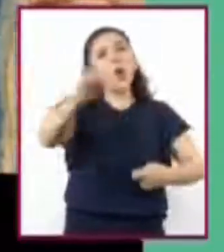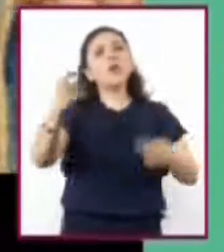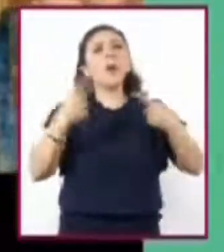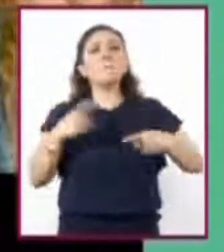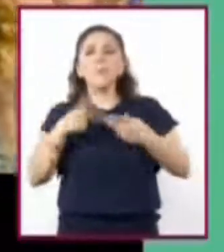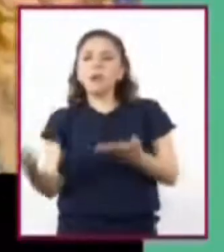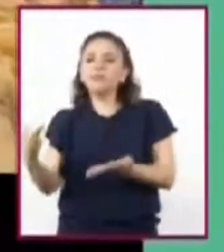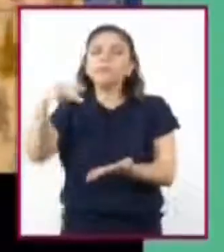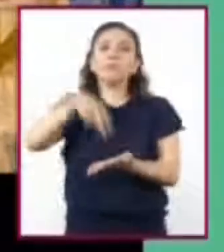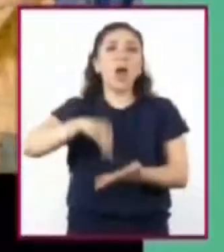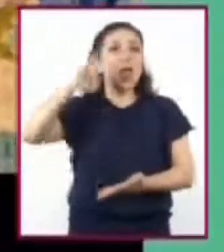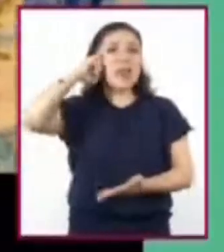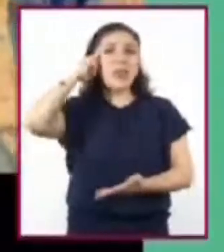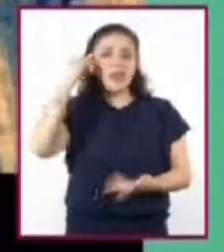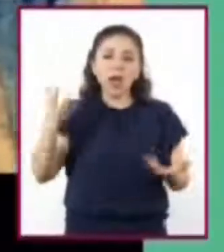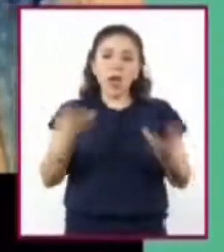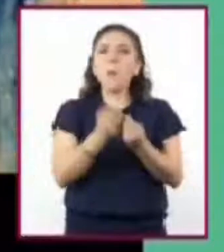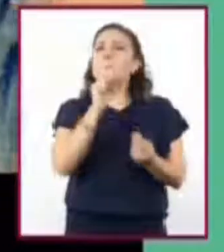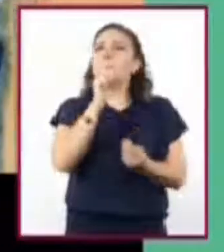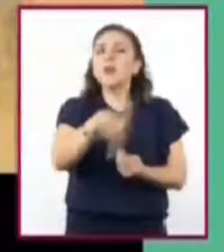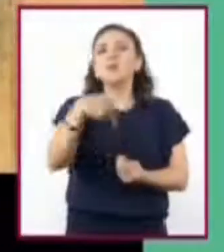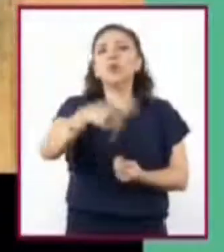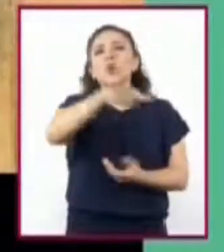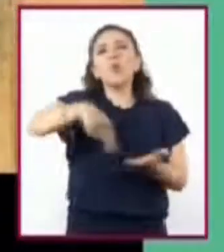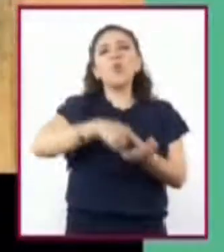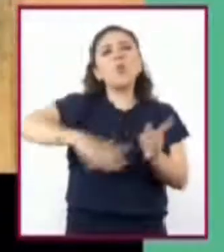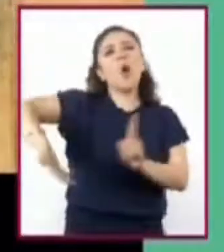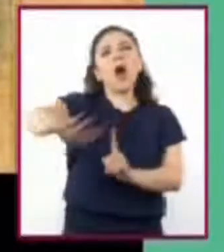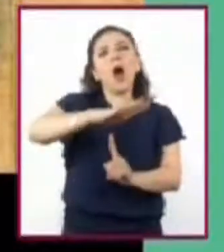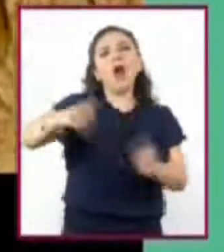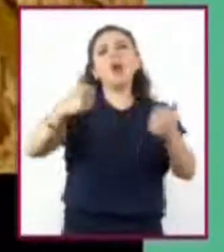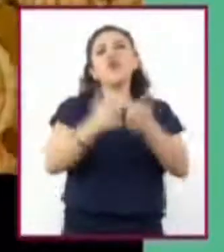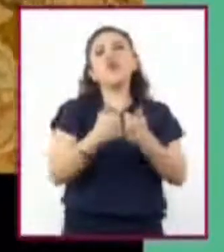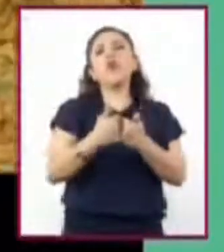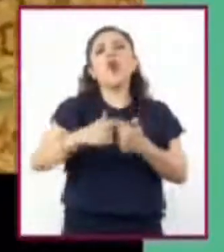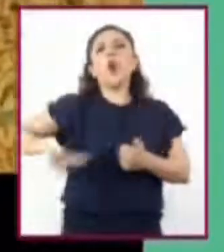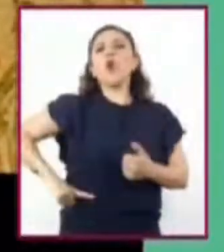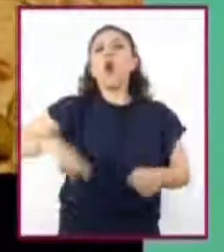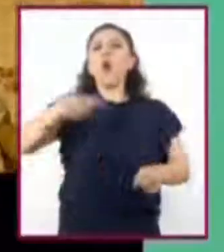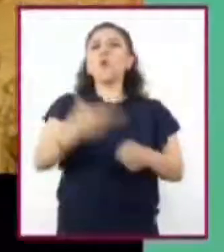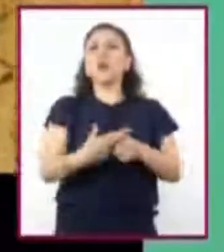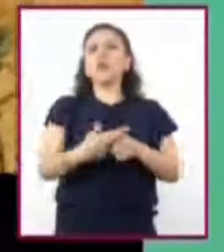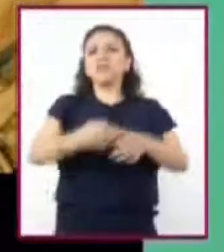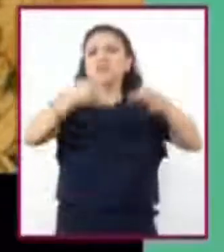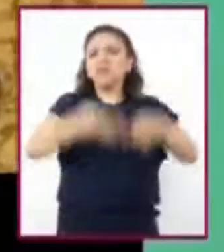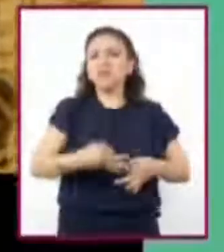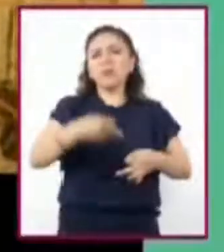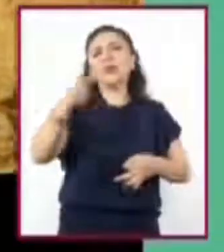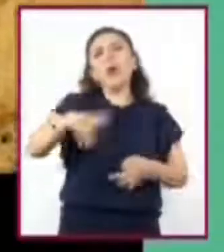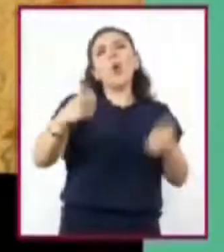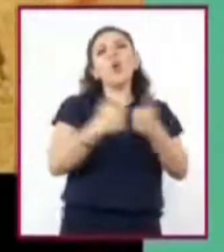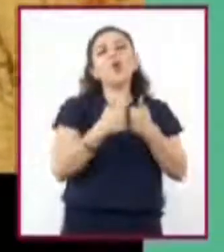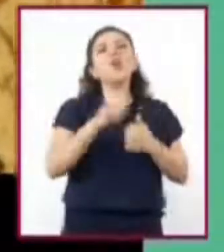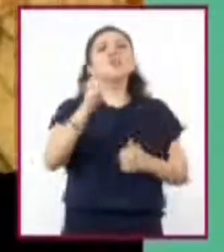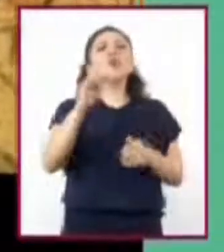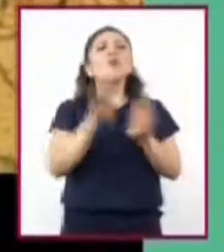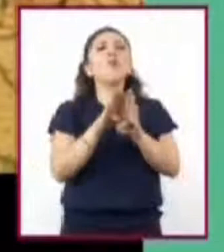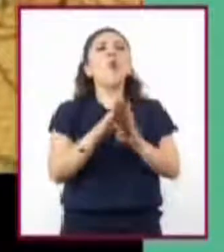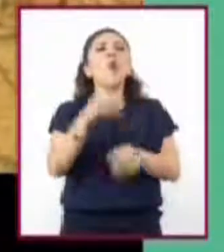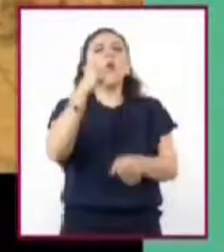señores indígenas pertenecientes a los linajes gobernantes, pertenecientes a la